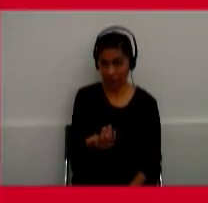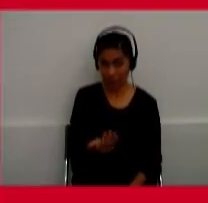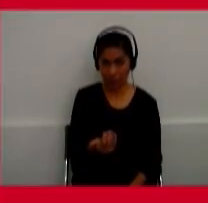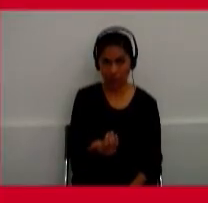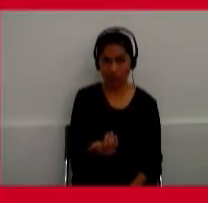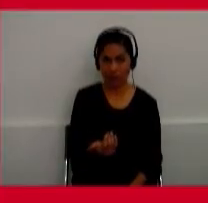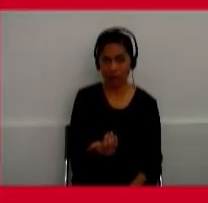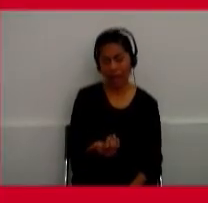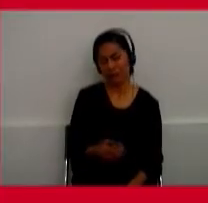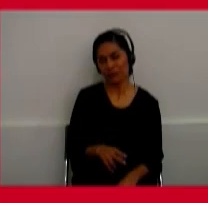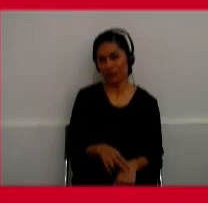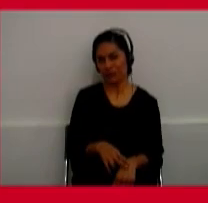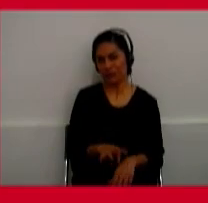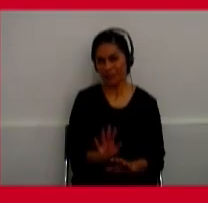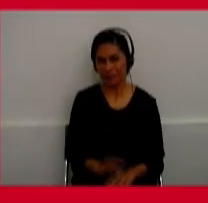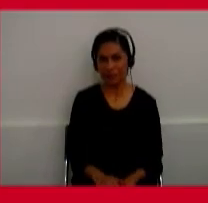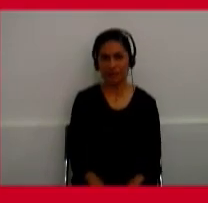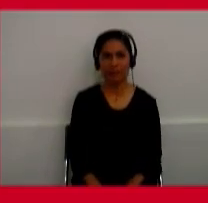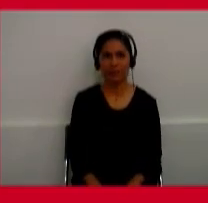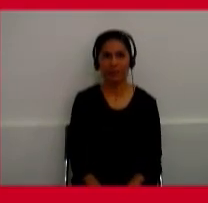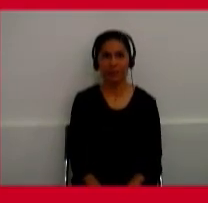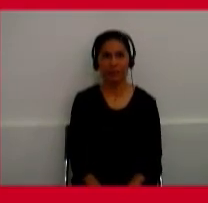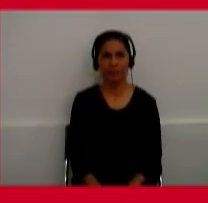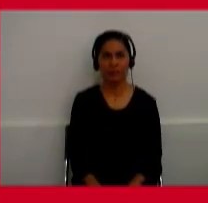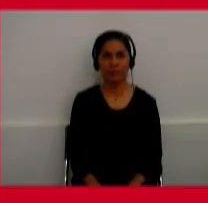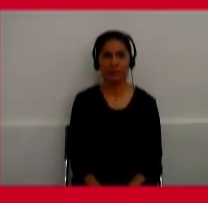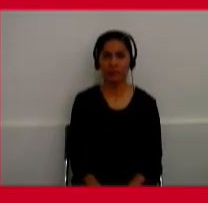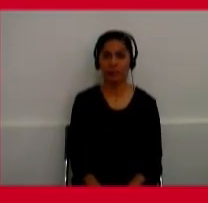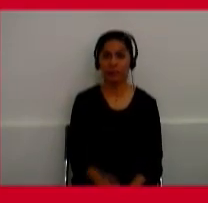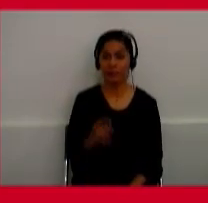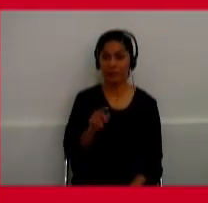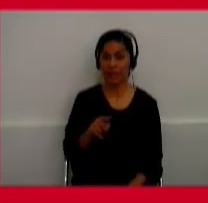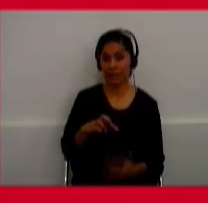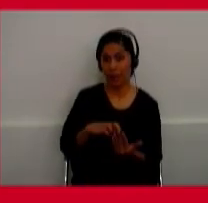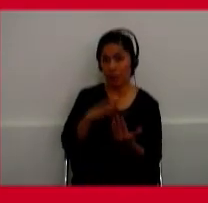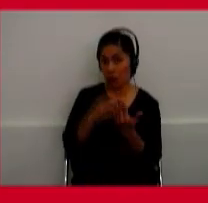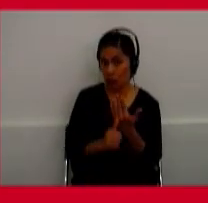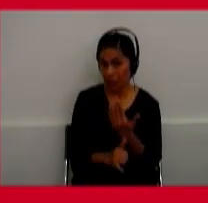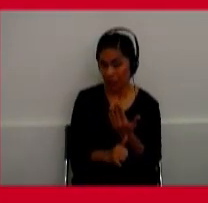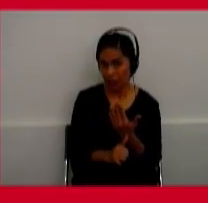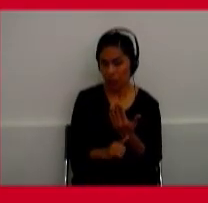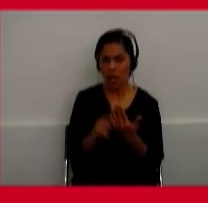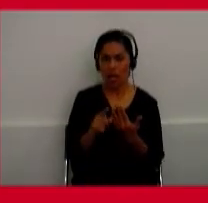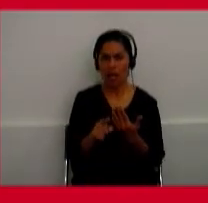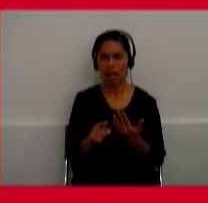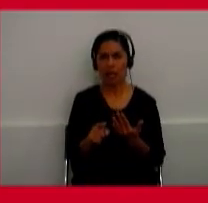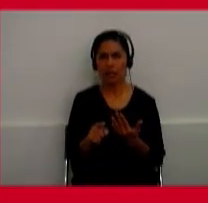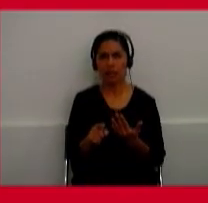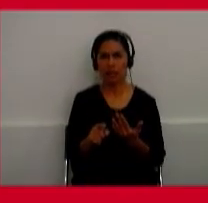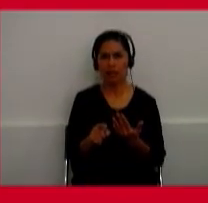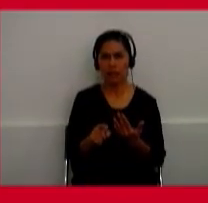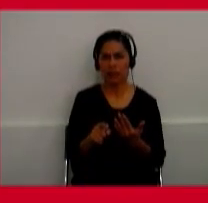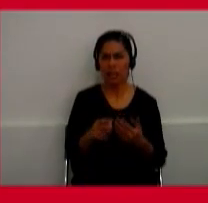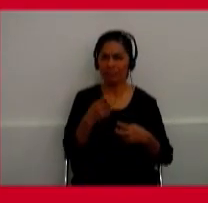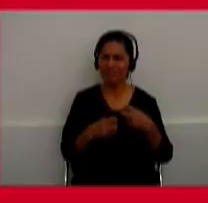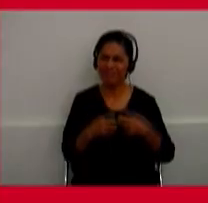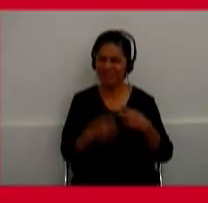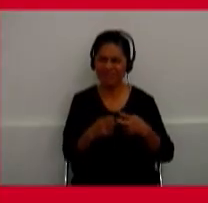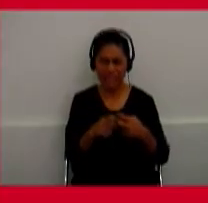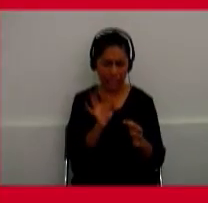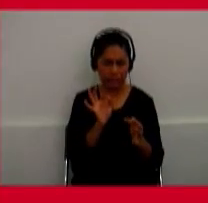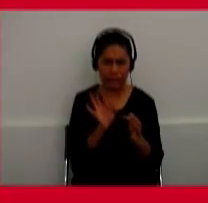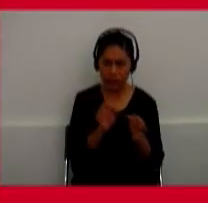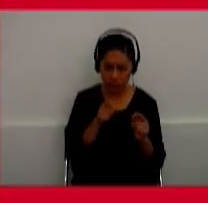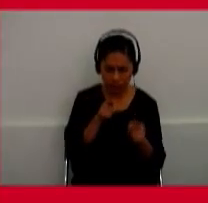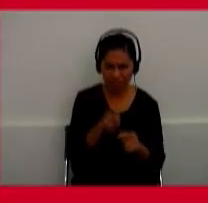Sí, no hay problema. Entonces, en este proyecto teníamos un problema específico con